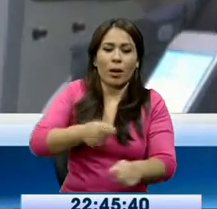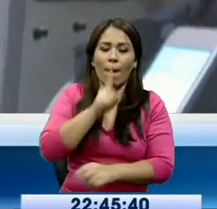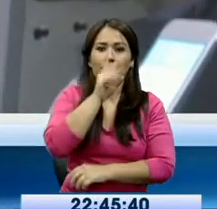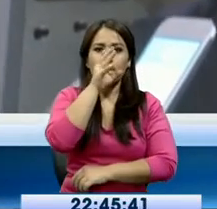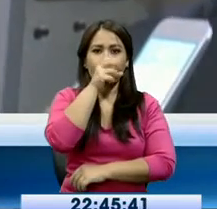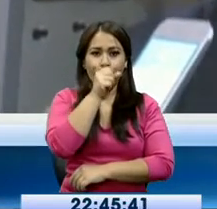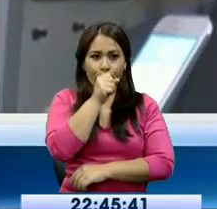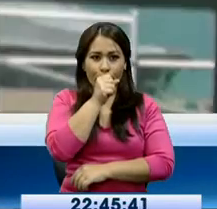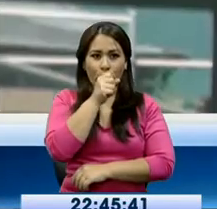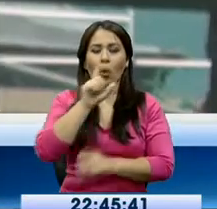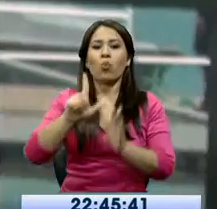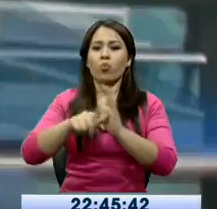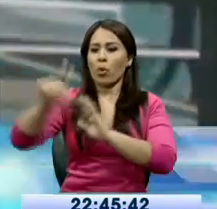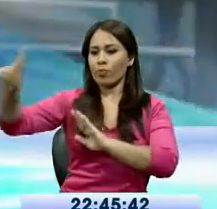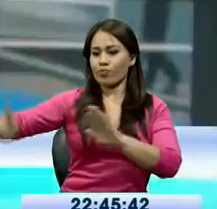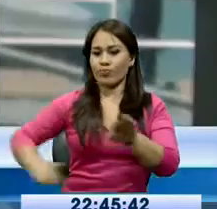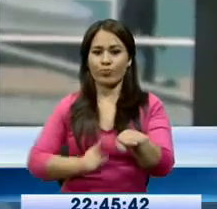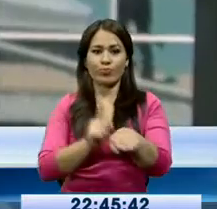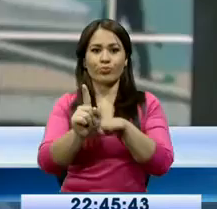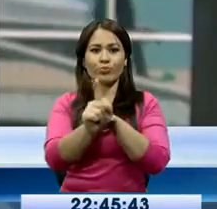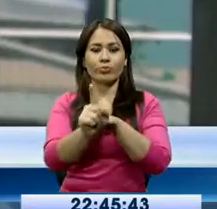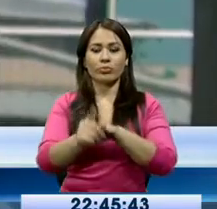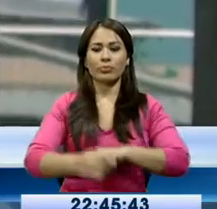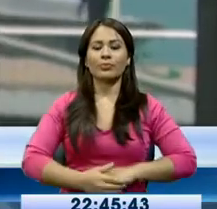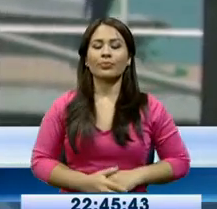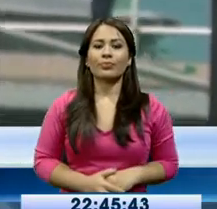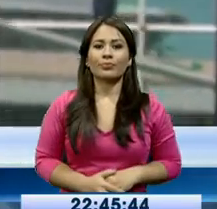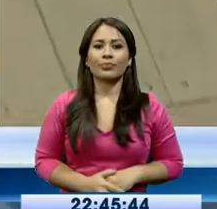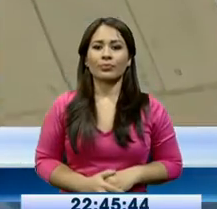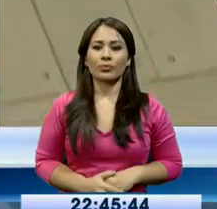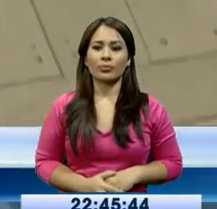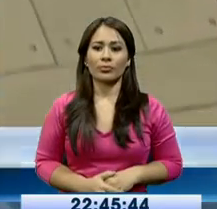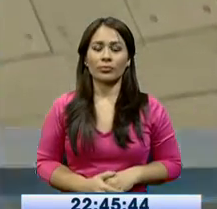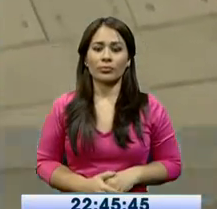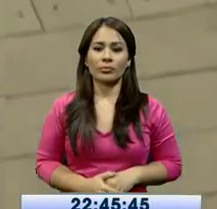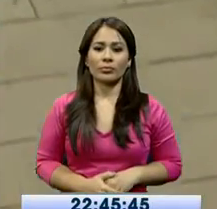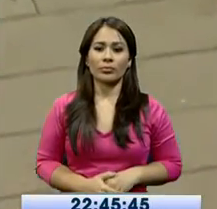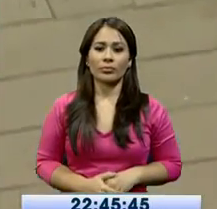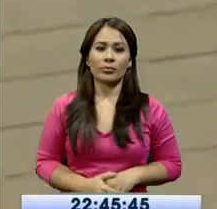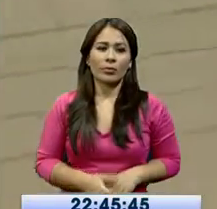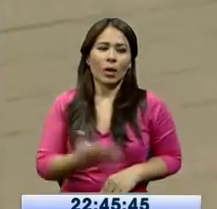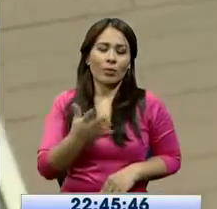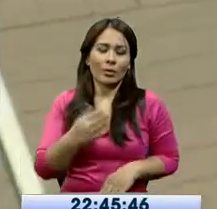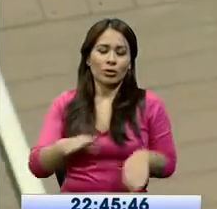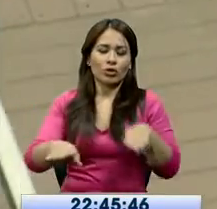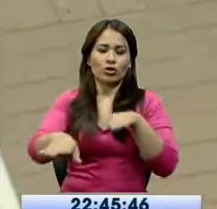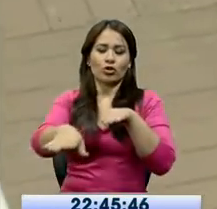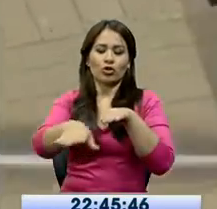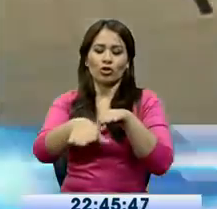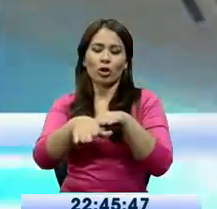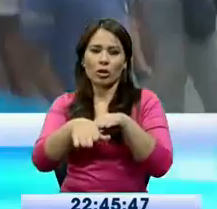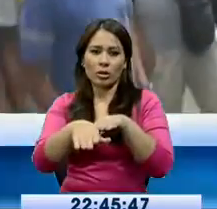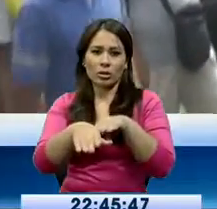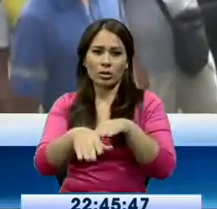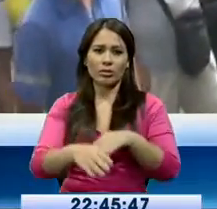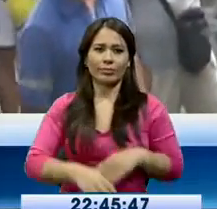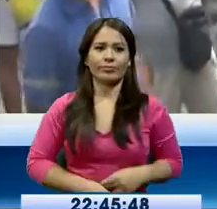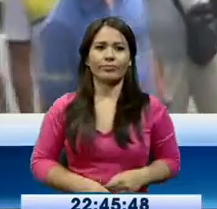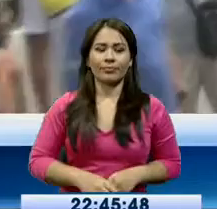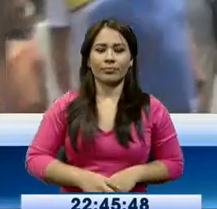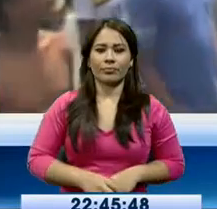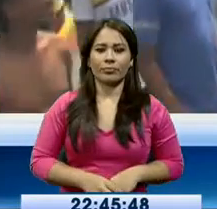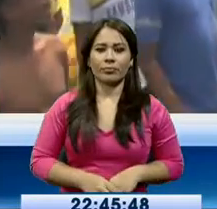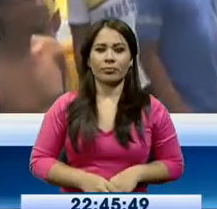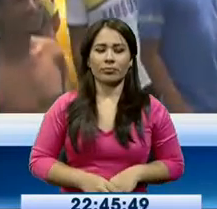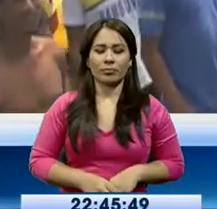omiso, luego le interceptan y en aguas en donde se choca, se topa con la lancha del